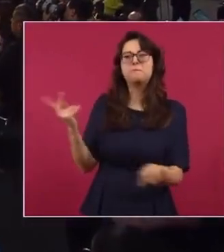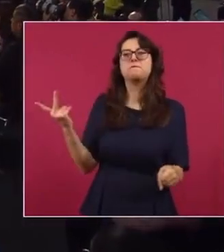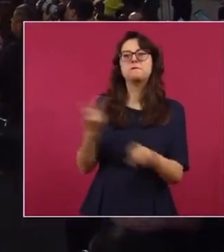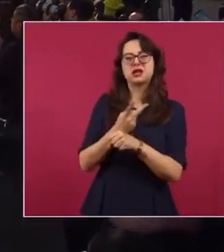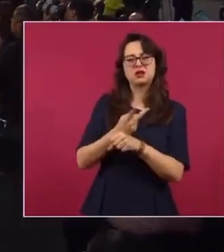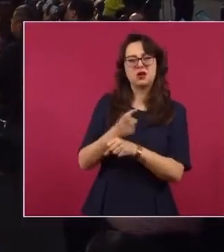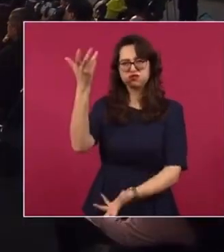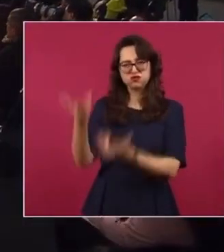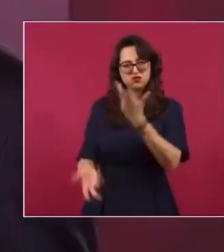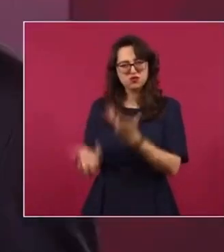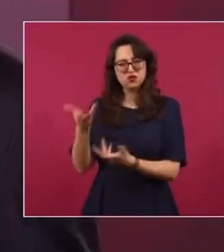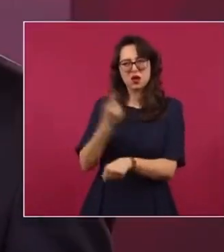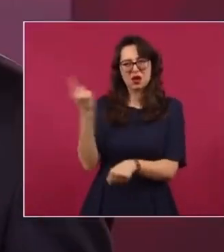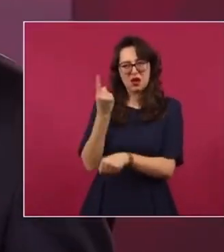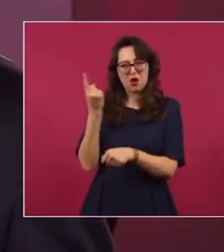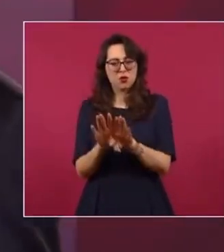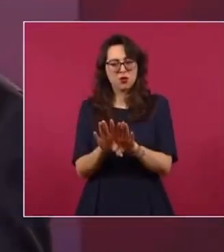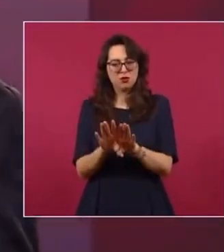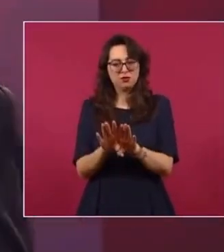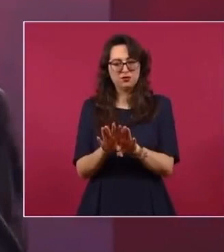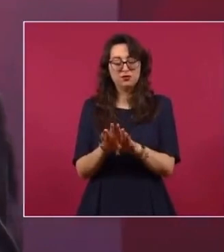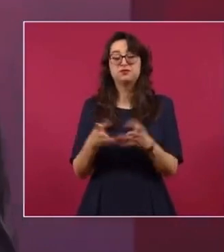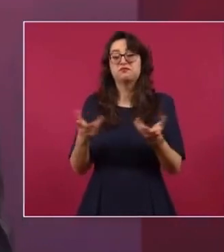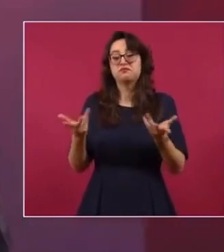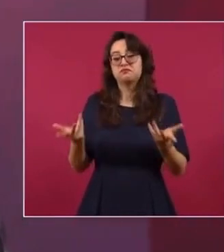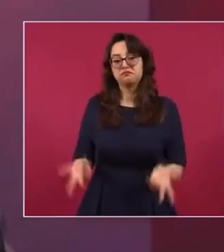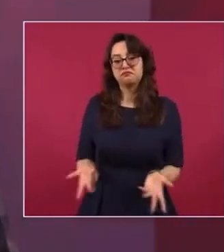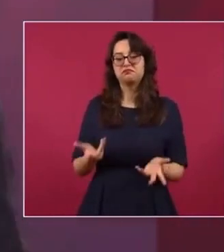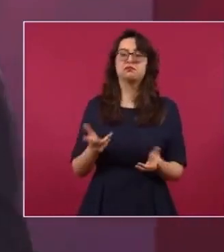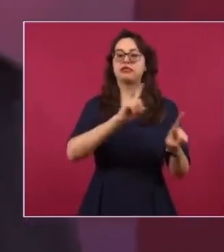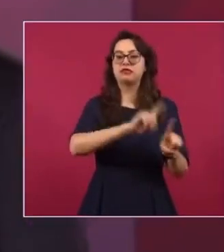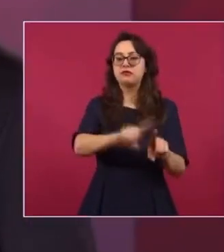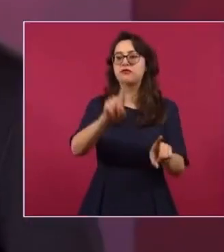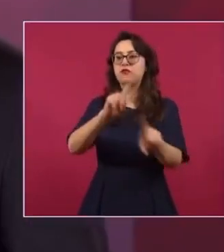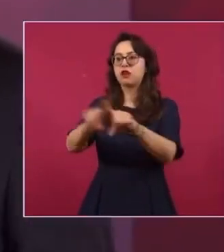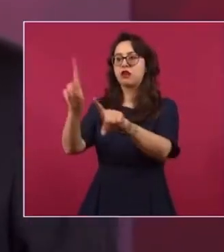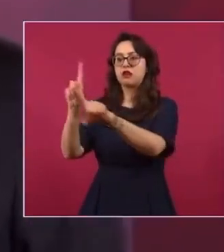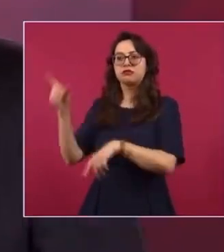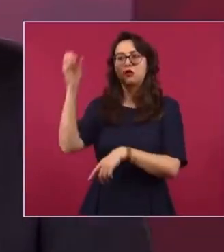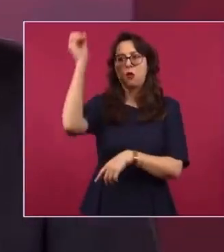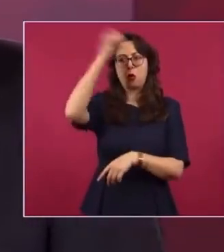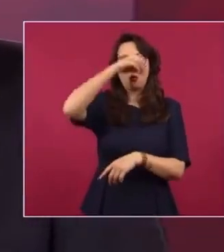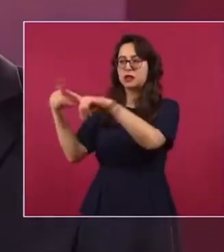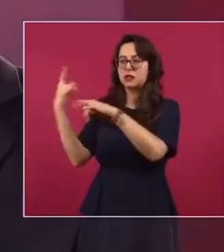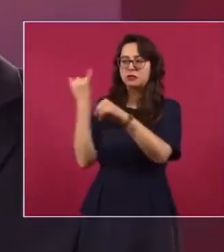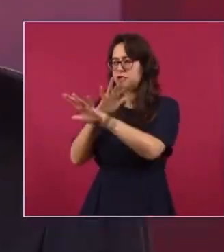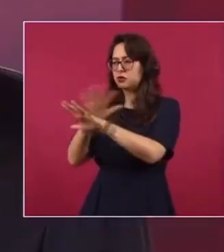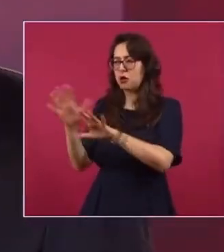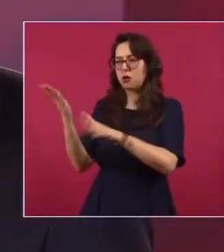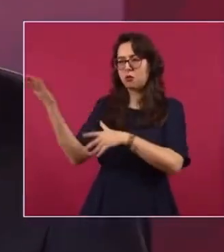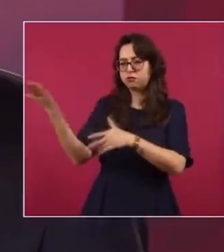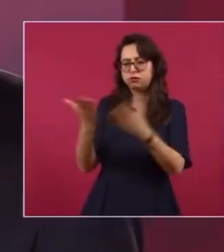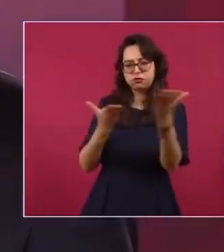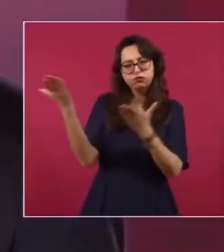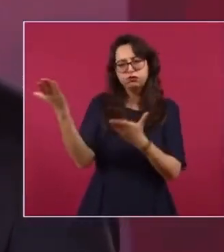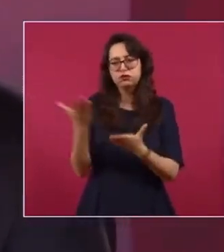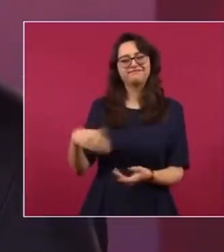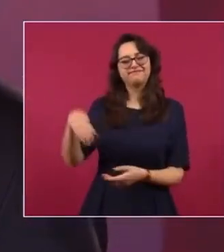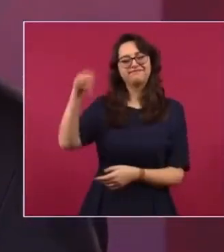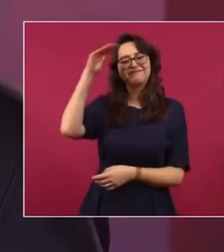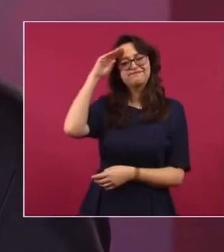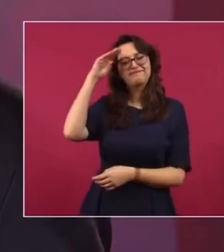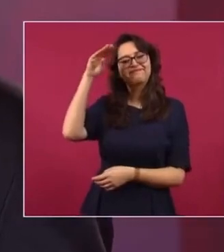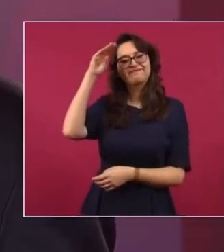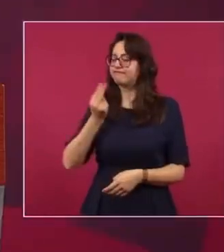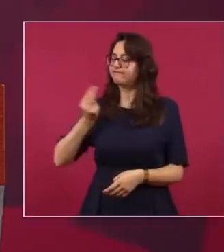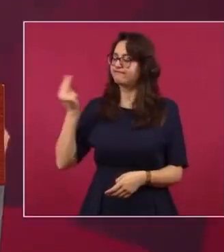lo que realmente sucedió hay versiones tenemos ya una información preliminar pero queremos tener